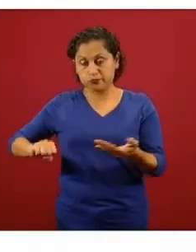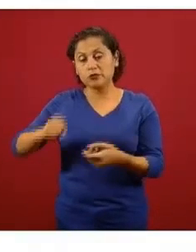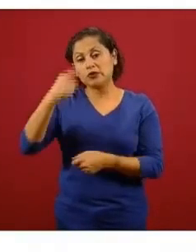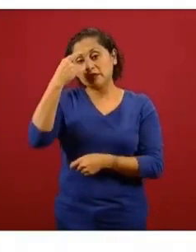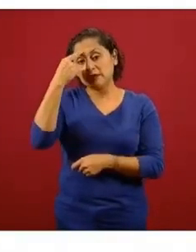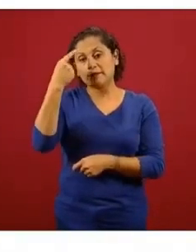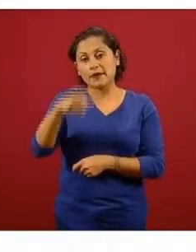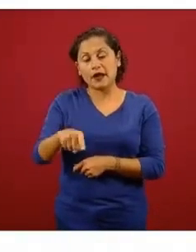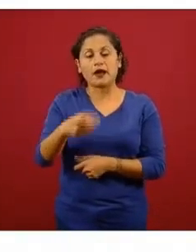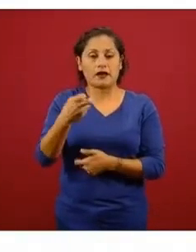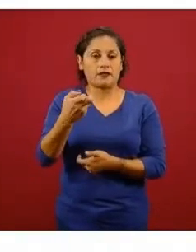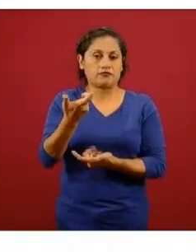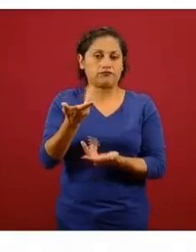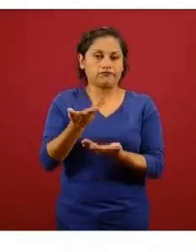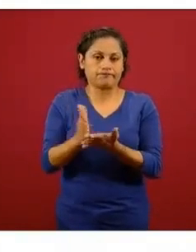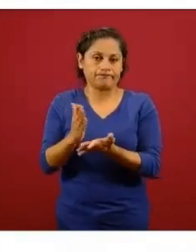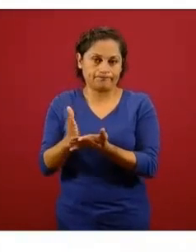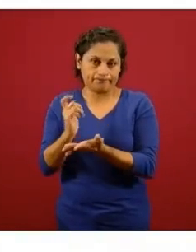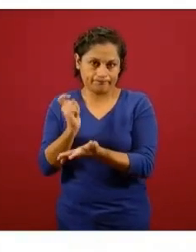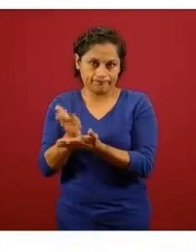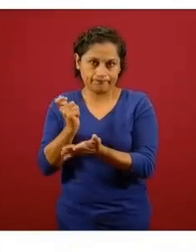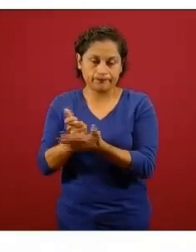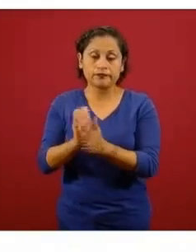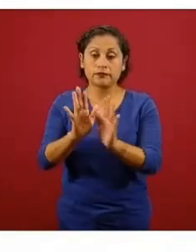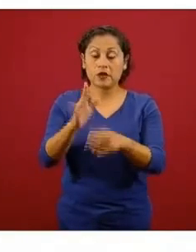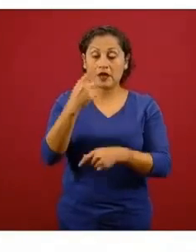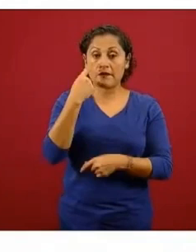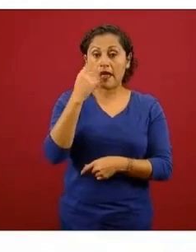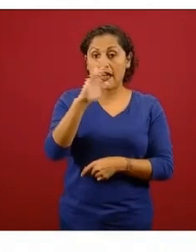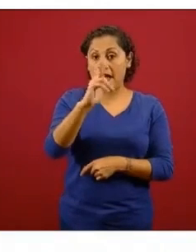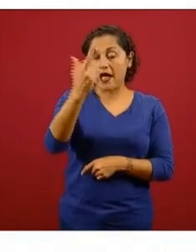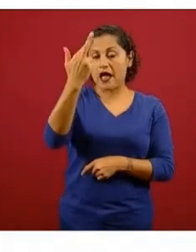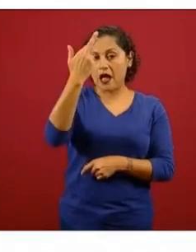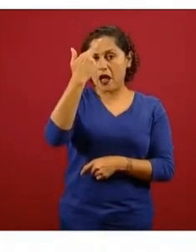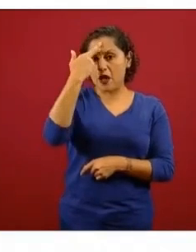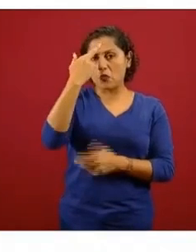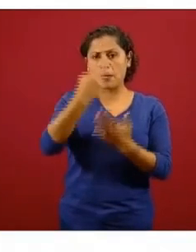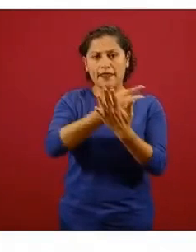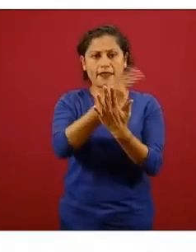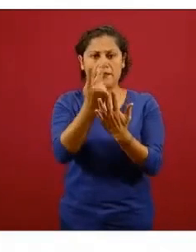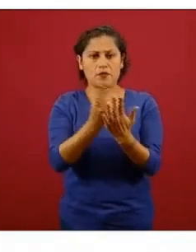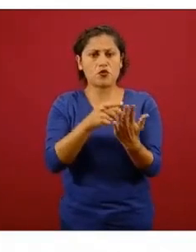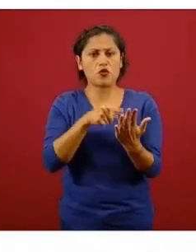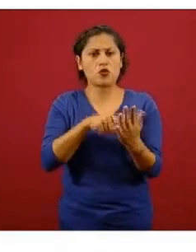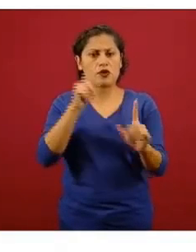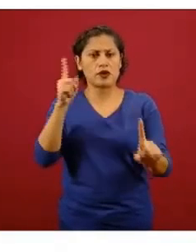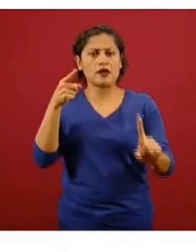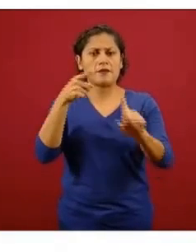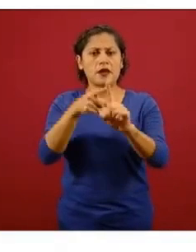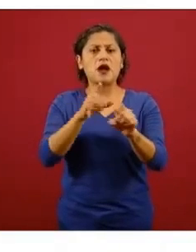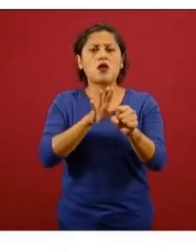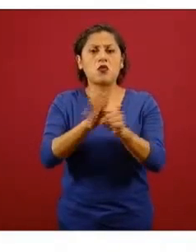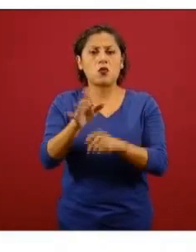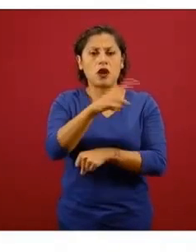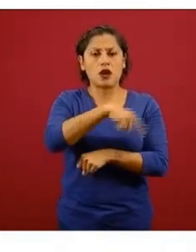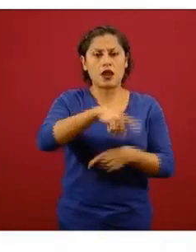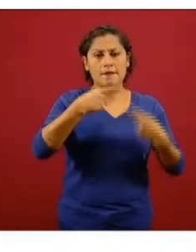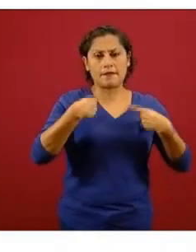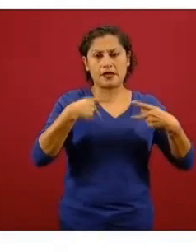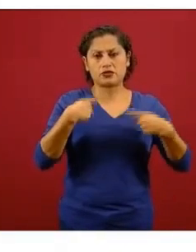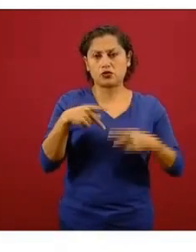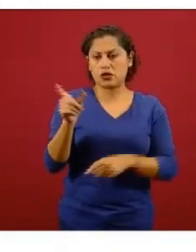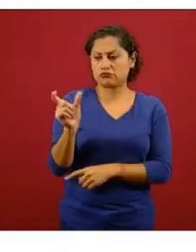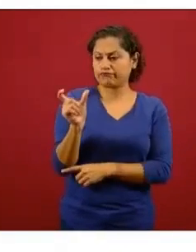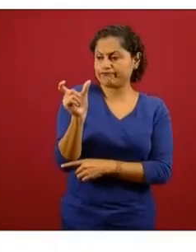Es importante comentar que una de las intenciones de este programa es que la gente tenga una cuenta bancaria, que manejen una cuenta